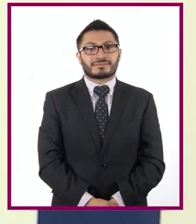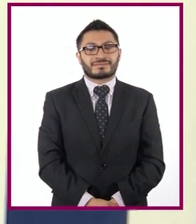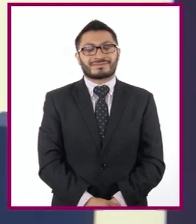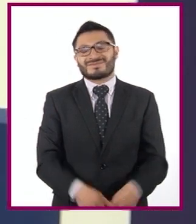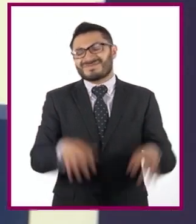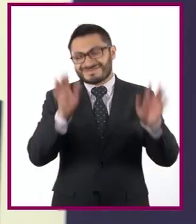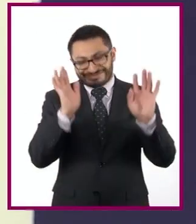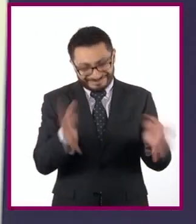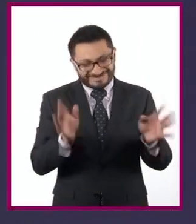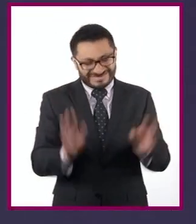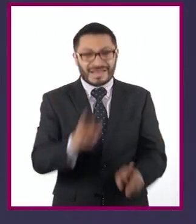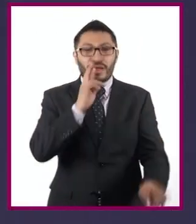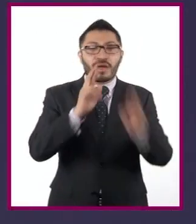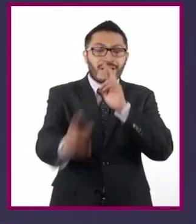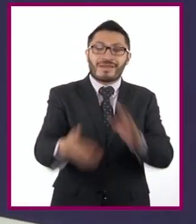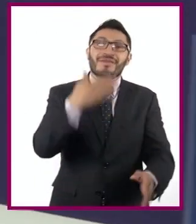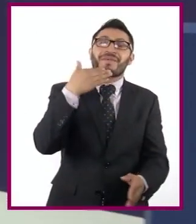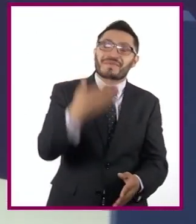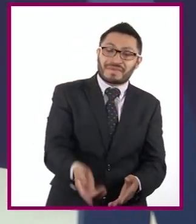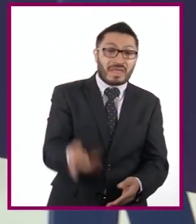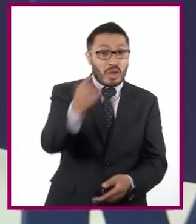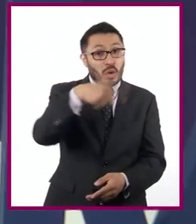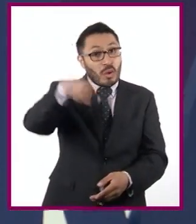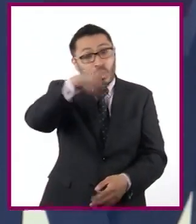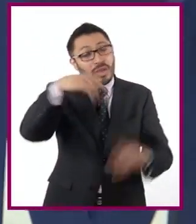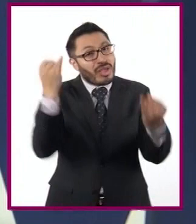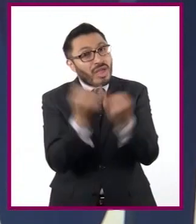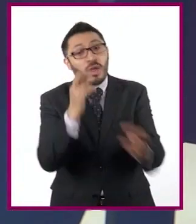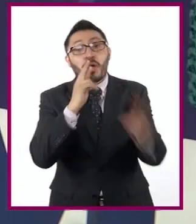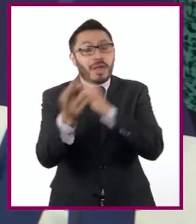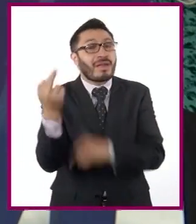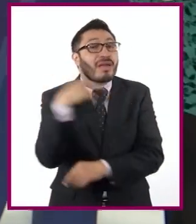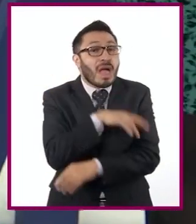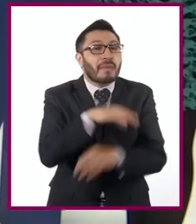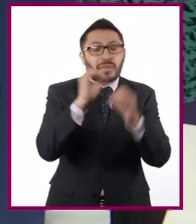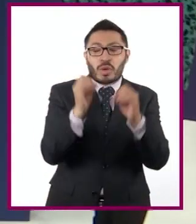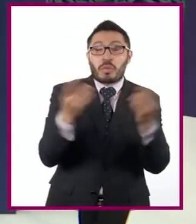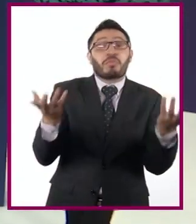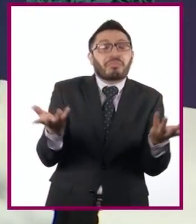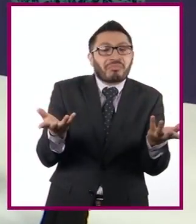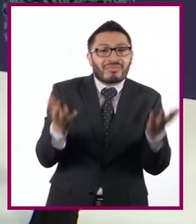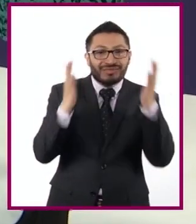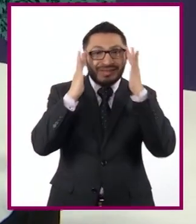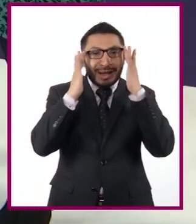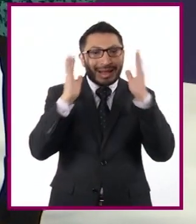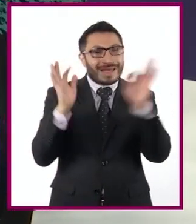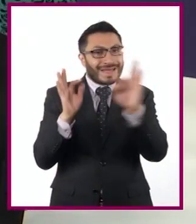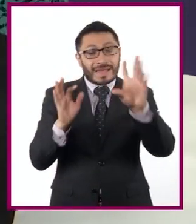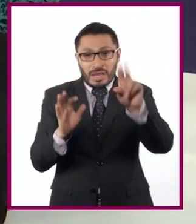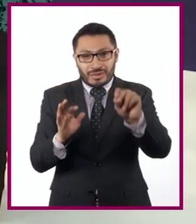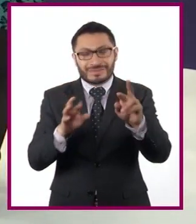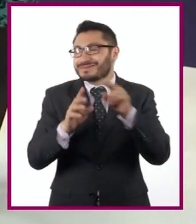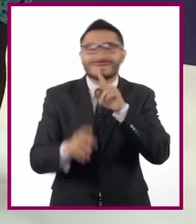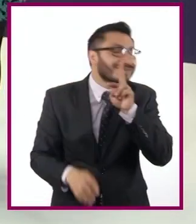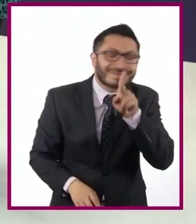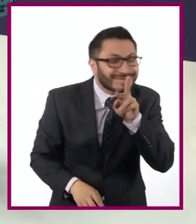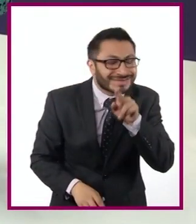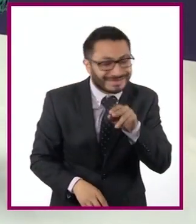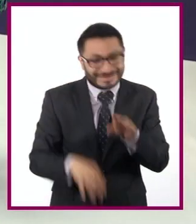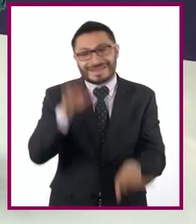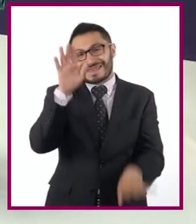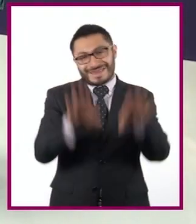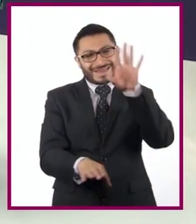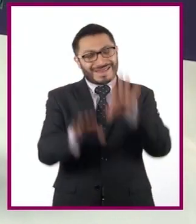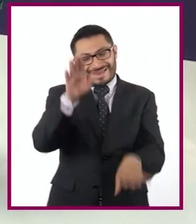Ya tengo todas las respuestas. ¿Ustedes pudieron contestarlas rápidamente? Si no es así, no pasa nada, ya que no siempre